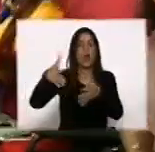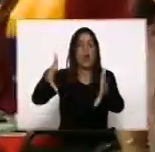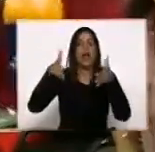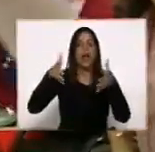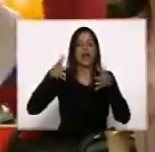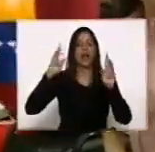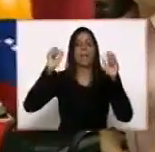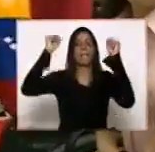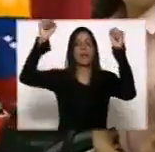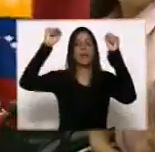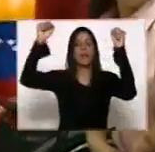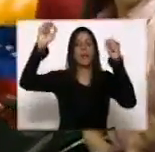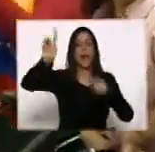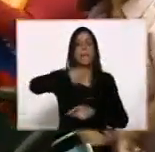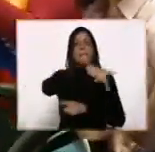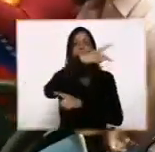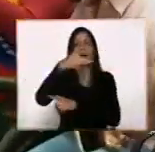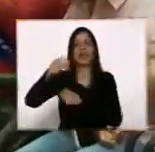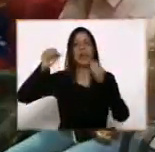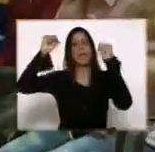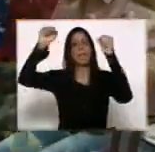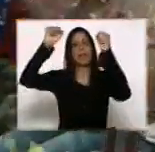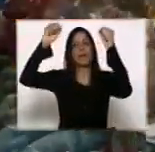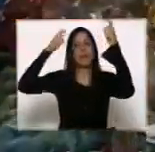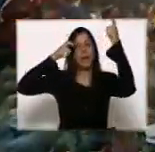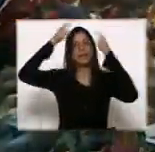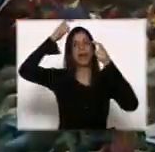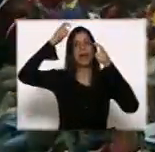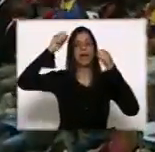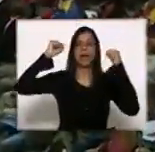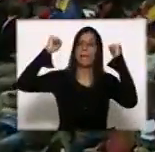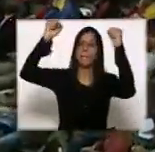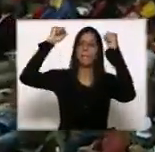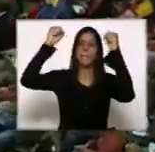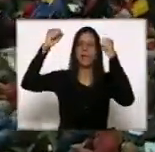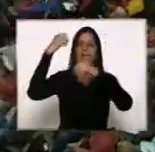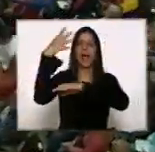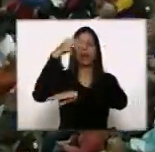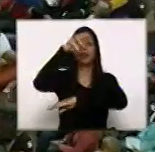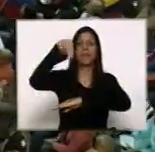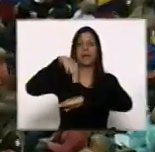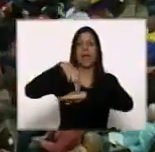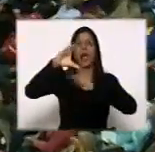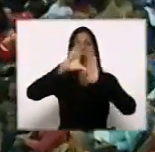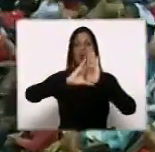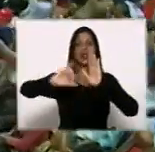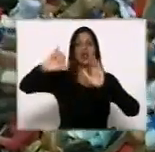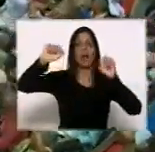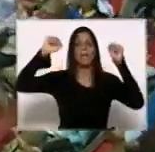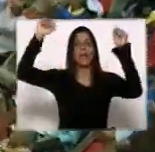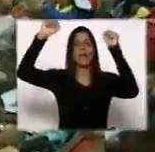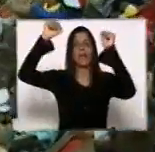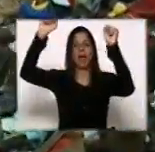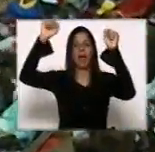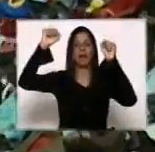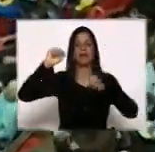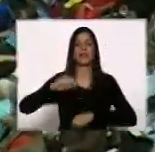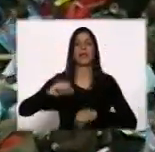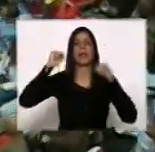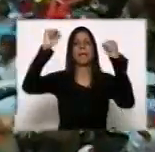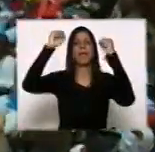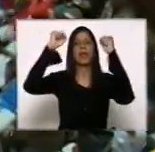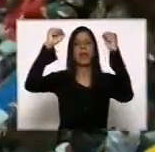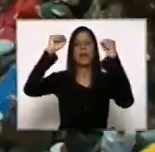patria! ¡Viva! ¡Viva Hugo Chávez! ¡Viva! ¡Viva la Asamblea Nacional Constituyente! ¡Viva! ¡Viva